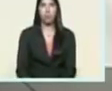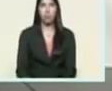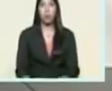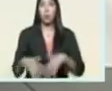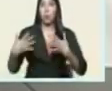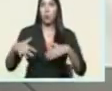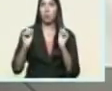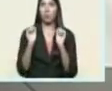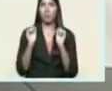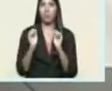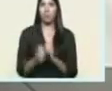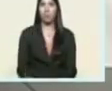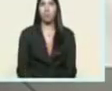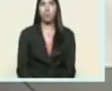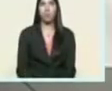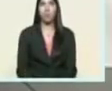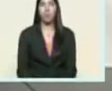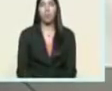ay papá.